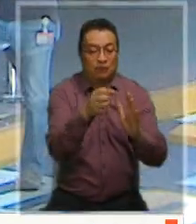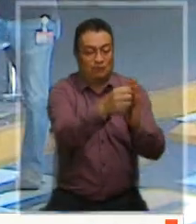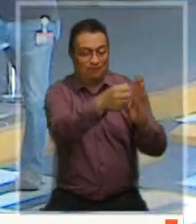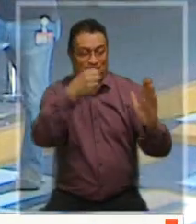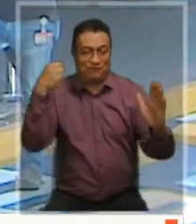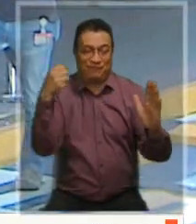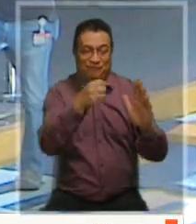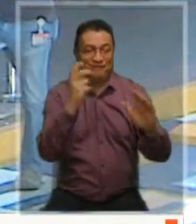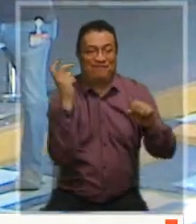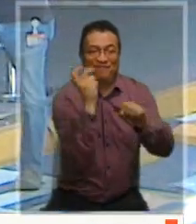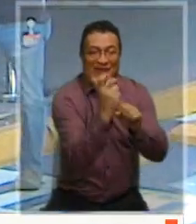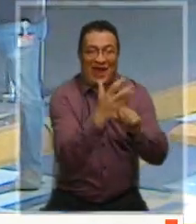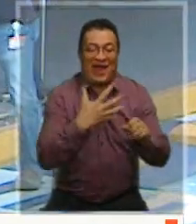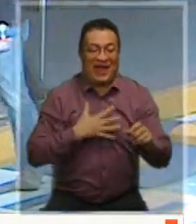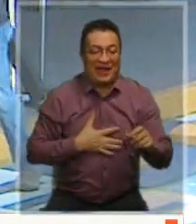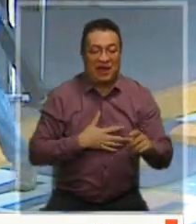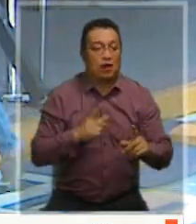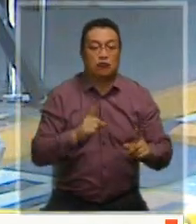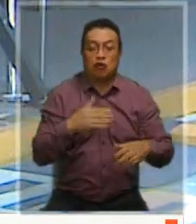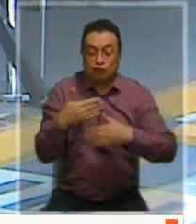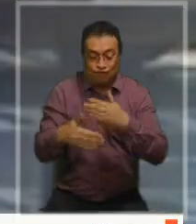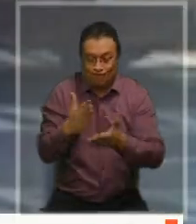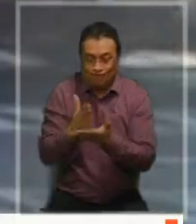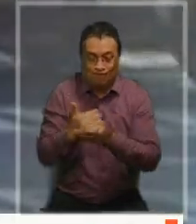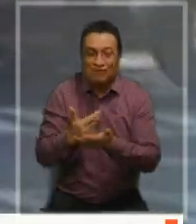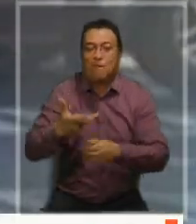embargo, no todo les funcionó como planeaban.